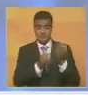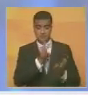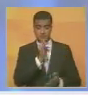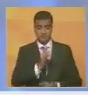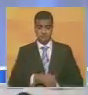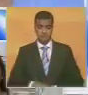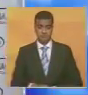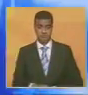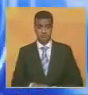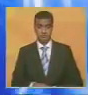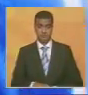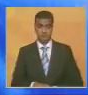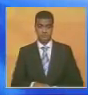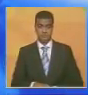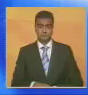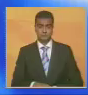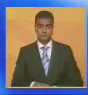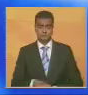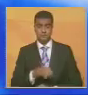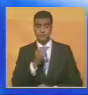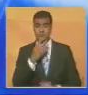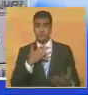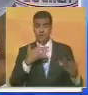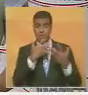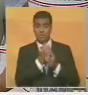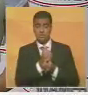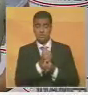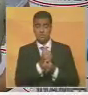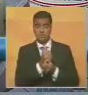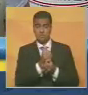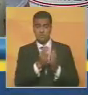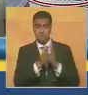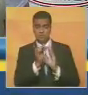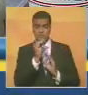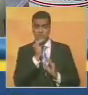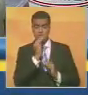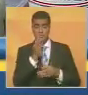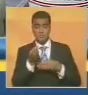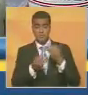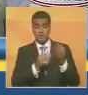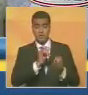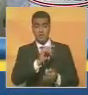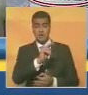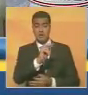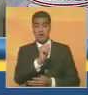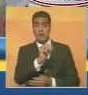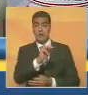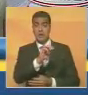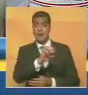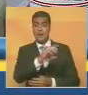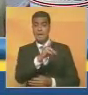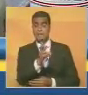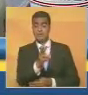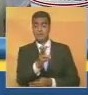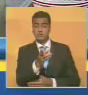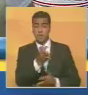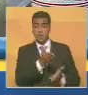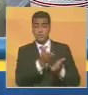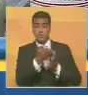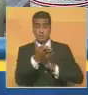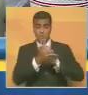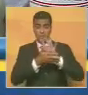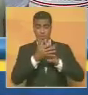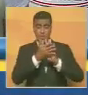Marieta. Así es, muy buenas noches. De acuerdo a la información suministrada por el INAMET, la inestabilidad atmosférica continuará sobre